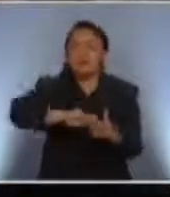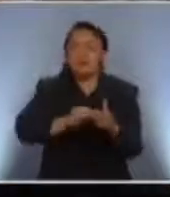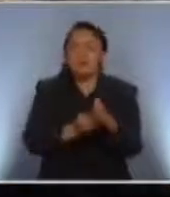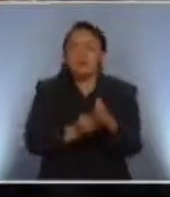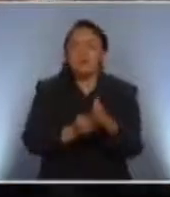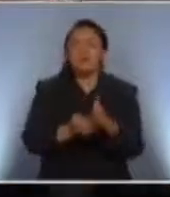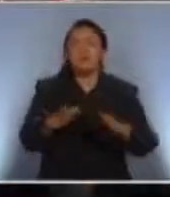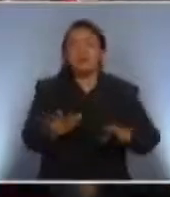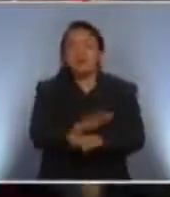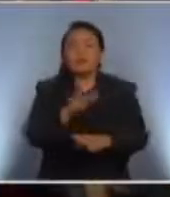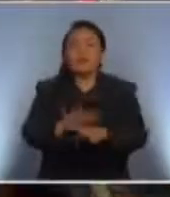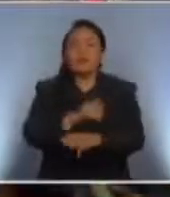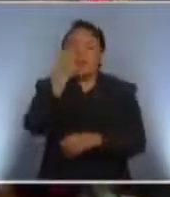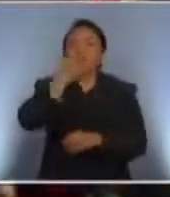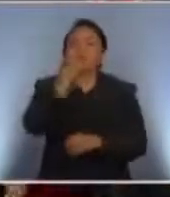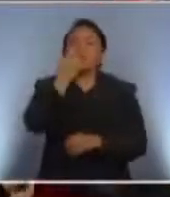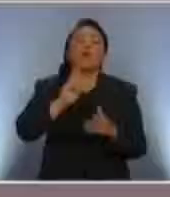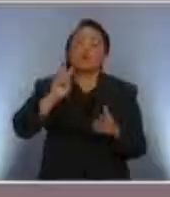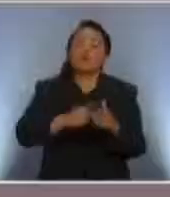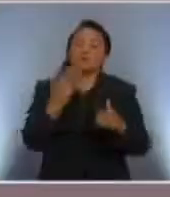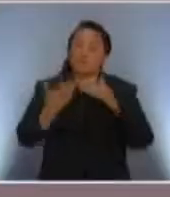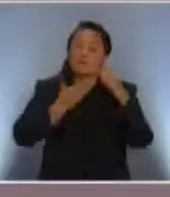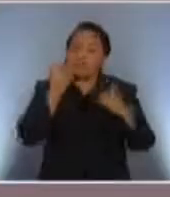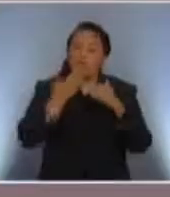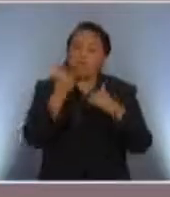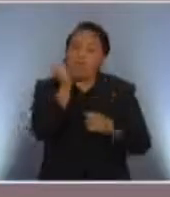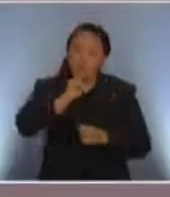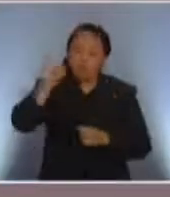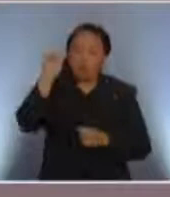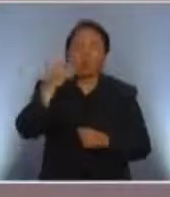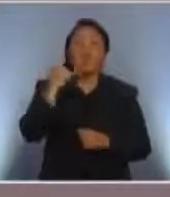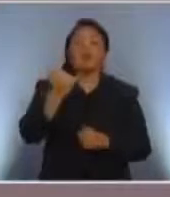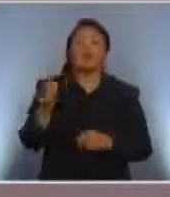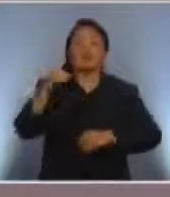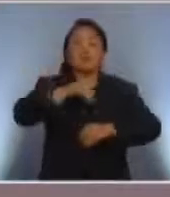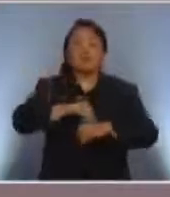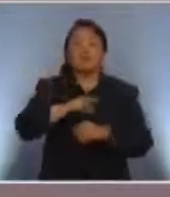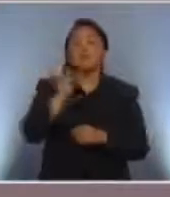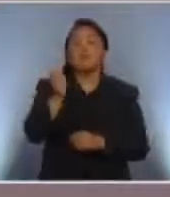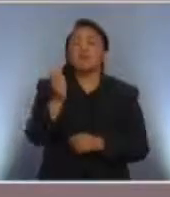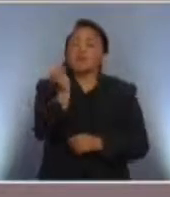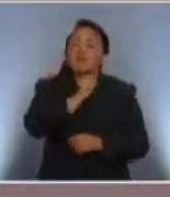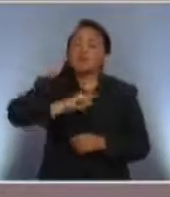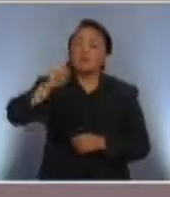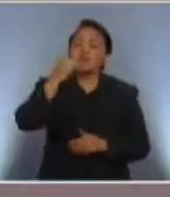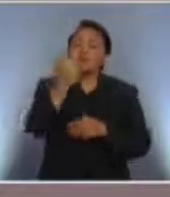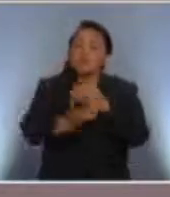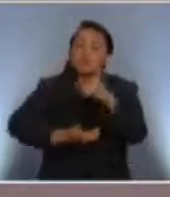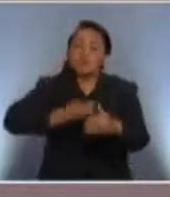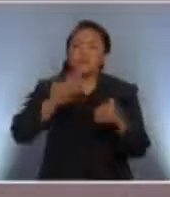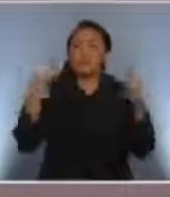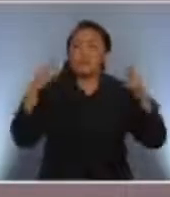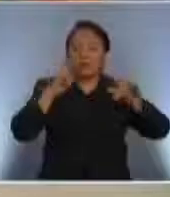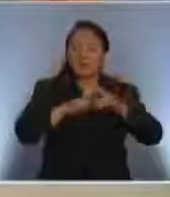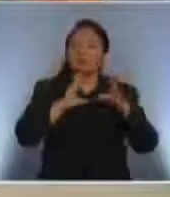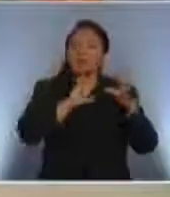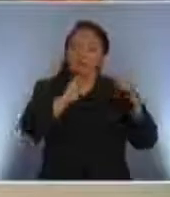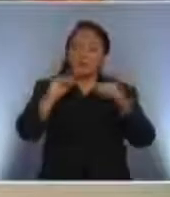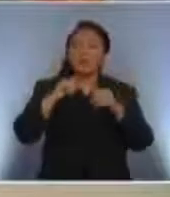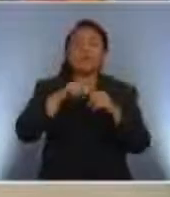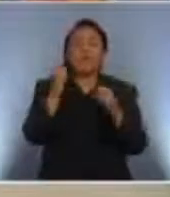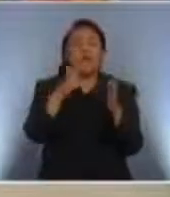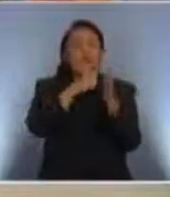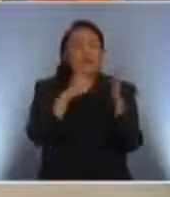y transformación de las escuelas normales. Se creó el servicio profesional docente, que establece